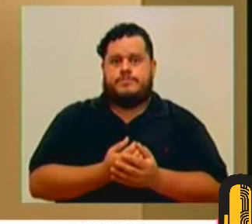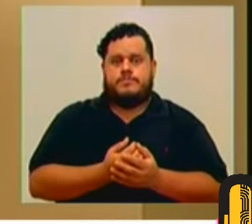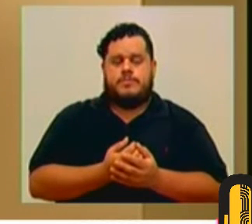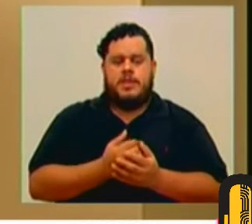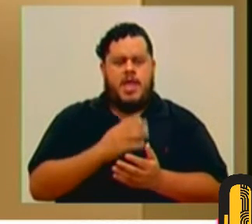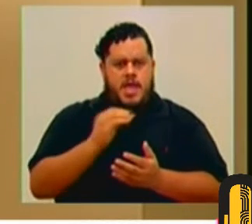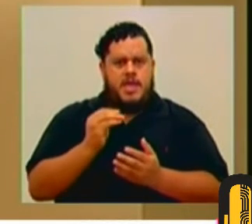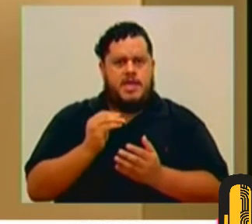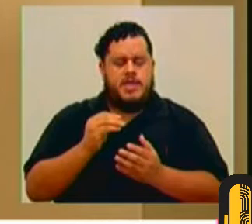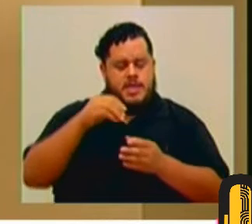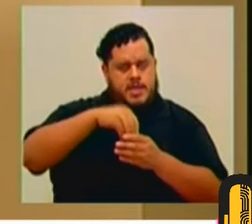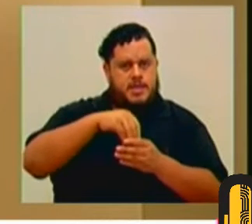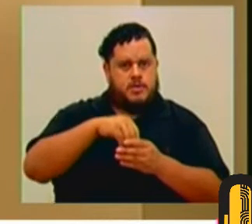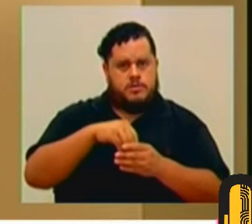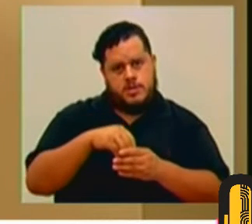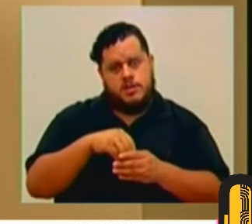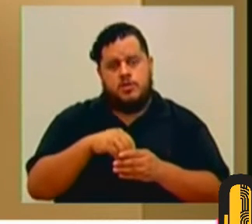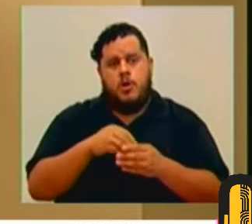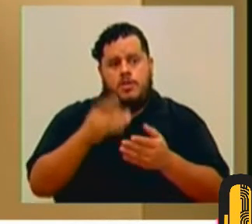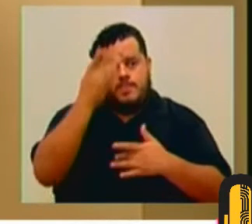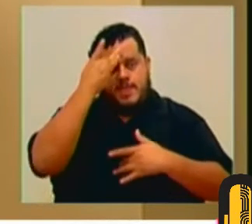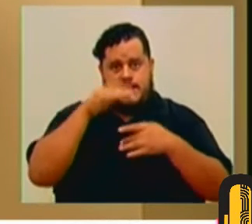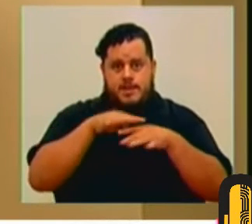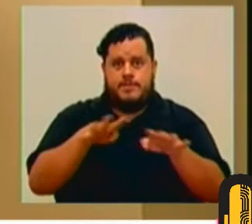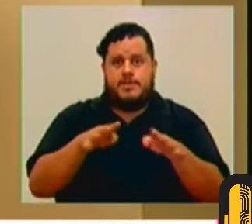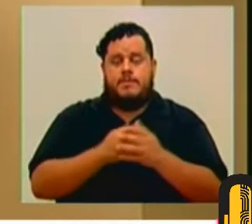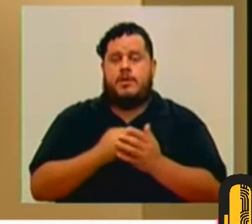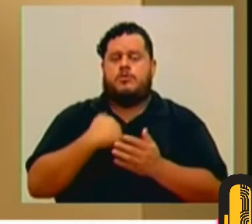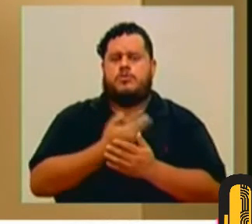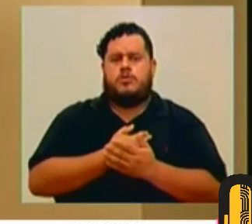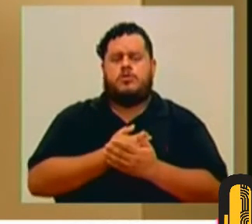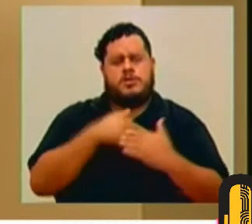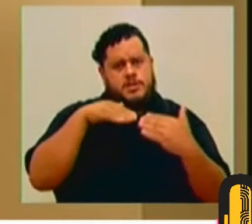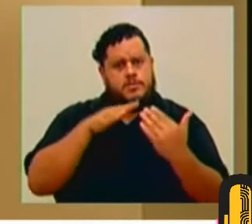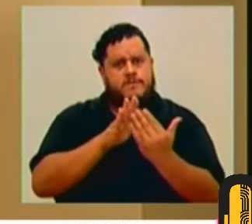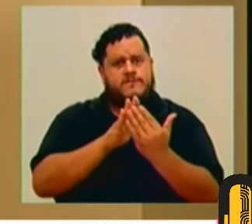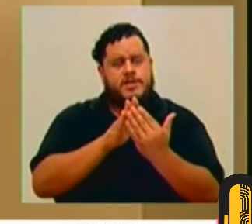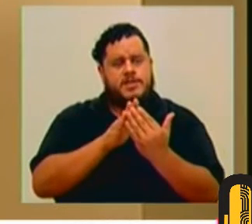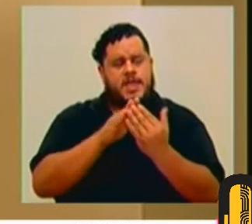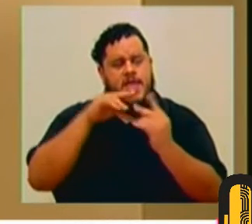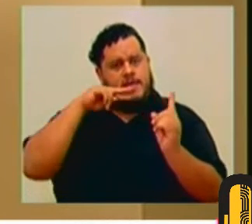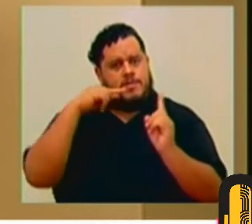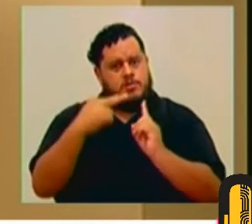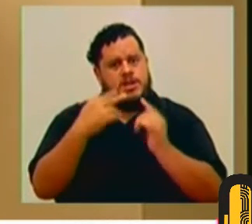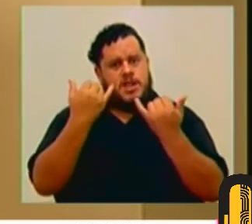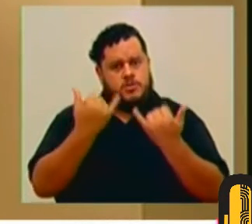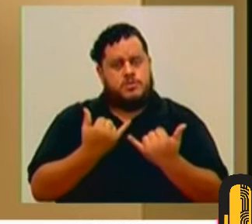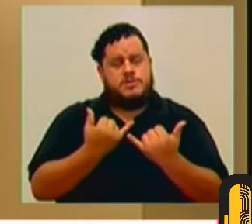y en el contexto de la pandemia, estamos de frente y visualizando ya